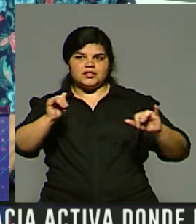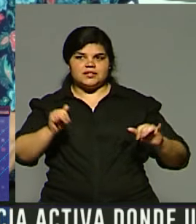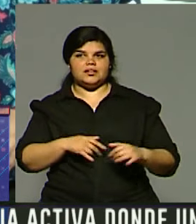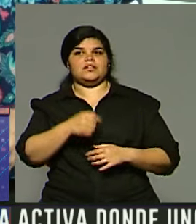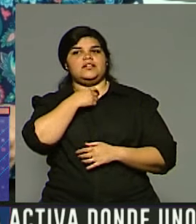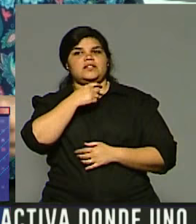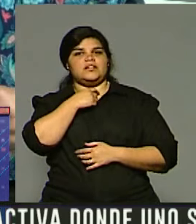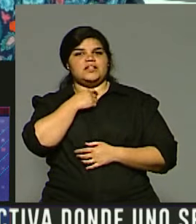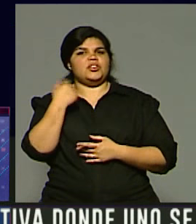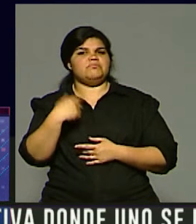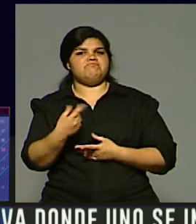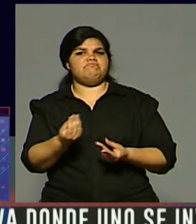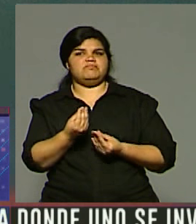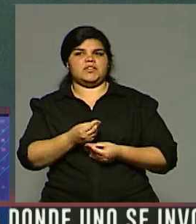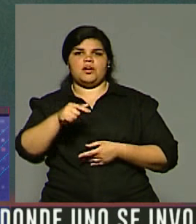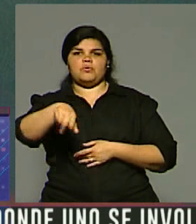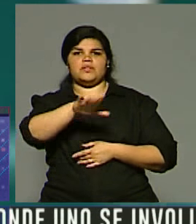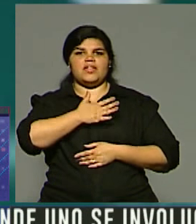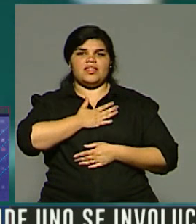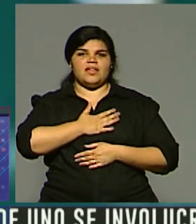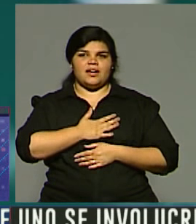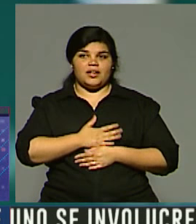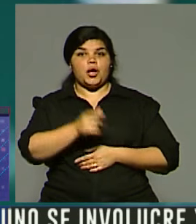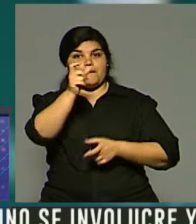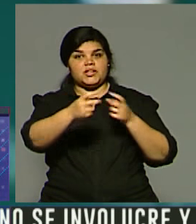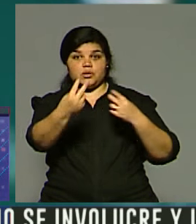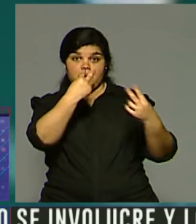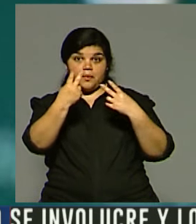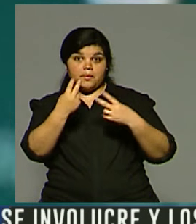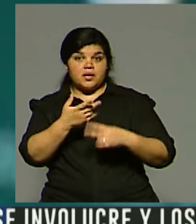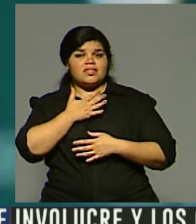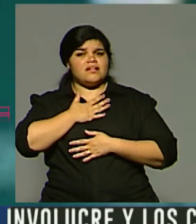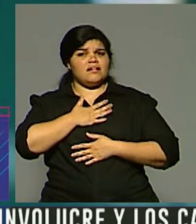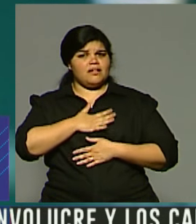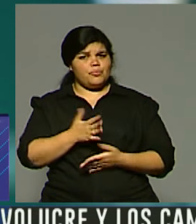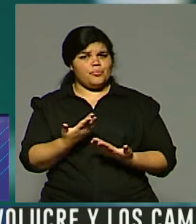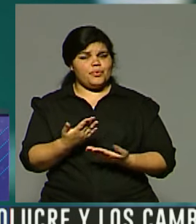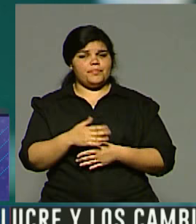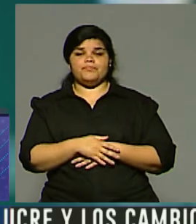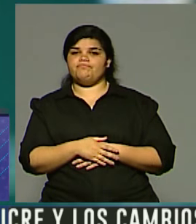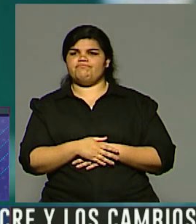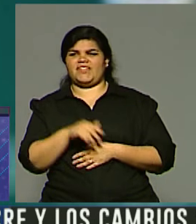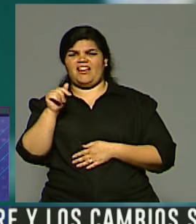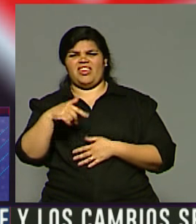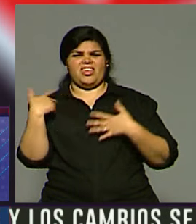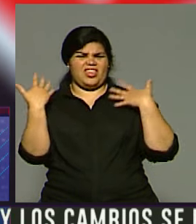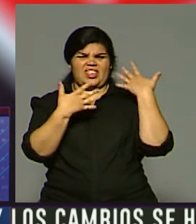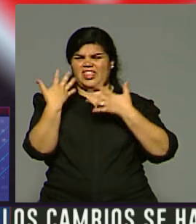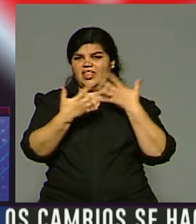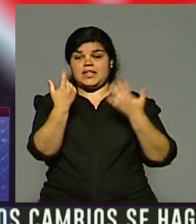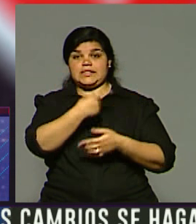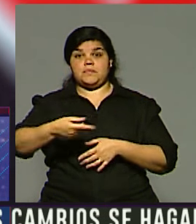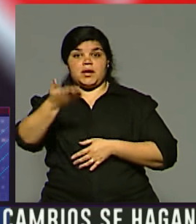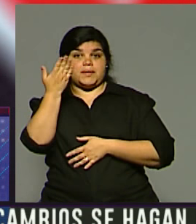es dejarlos un poco más tranquilos a las personas que nos ven, todo, porque me parece que se generó toda una historia la semana pasada con el